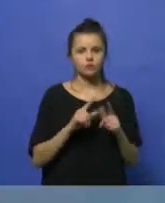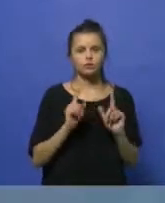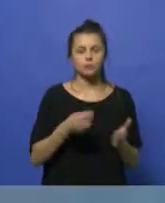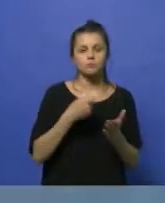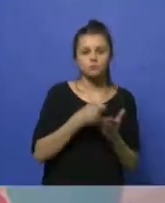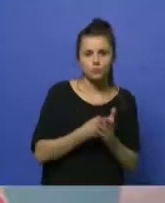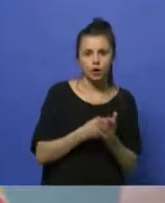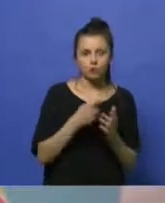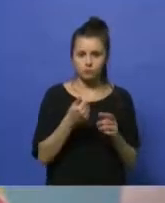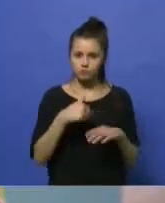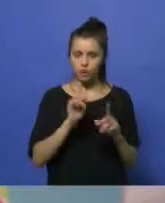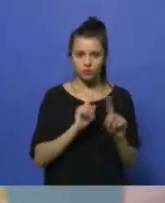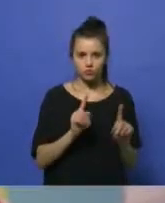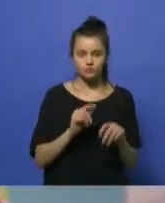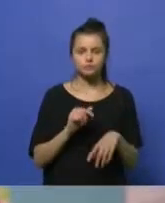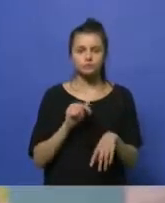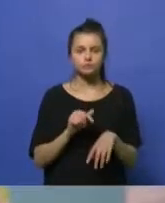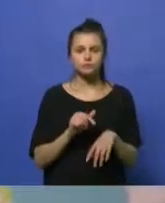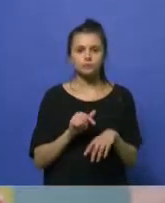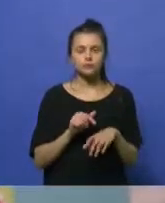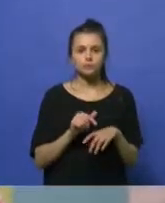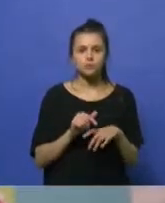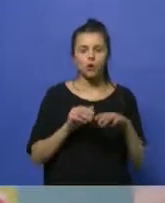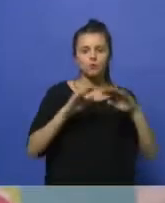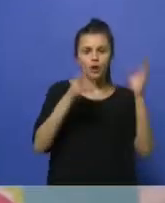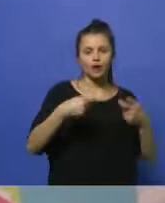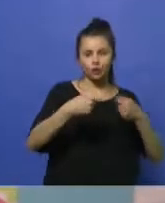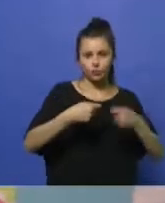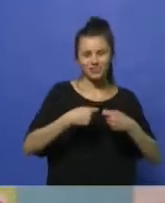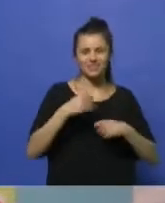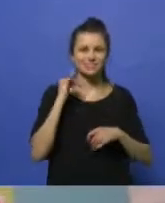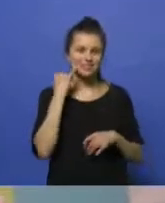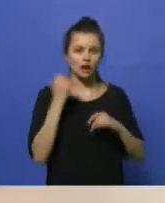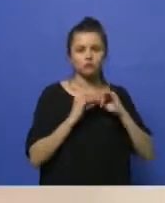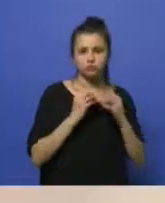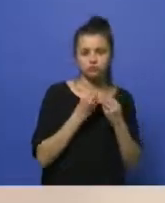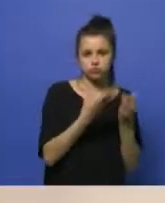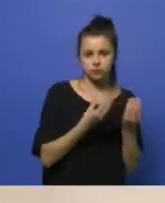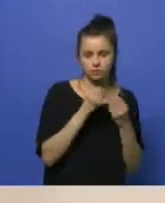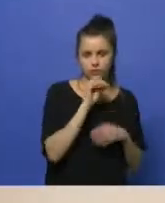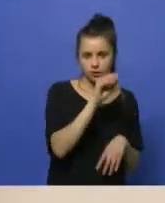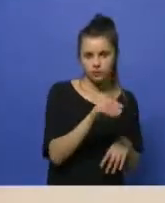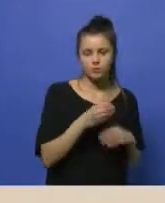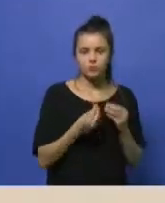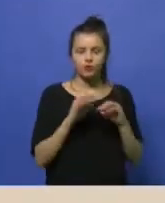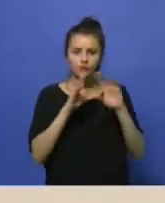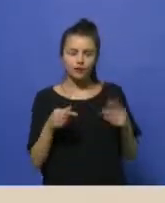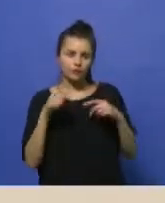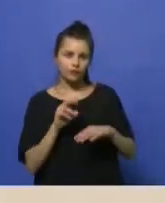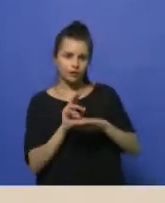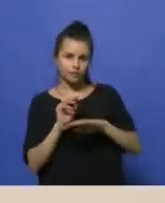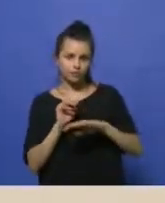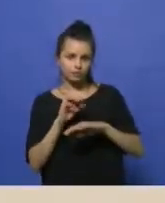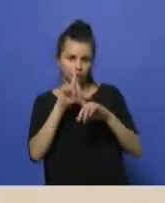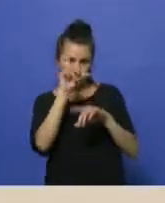medida polémica que obviamente las entidades comerciales ya están criticando por el daño que puede generar en el mercado interno ante la compra de